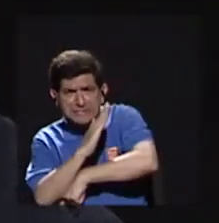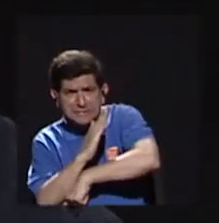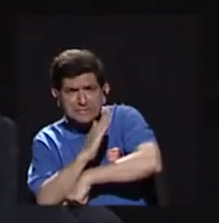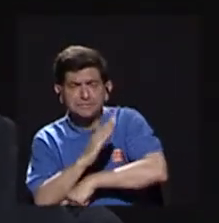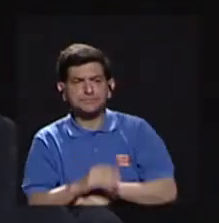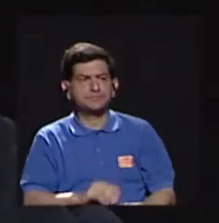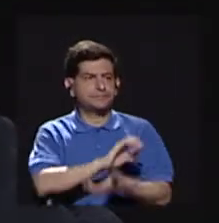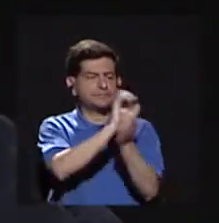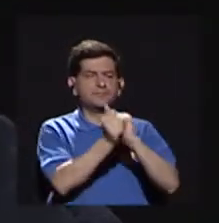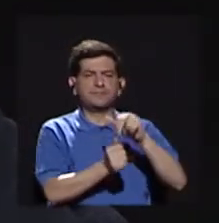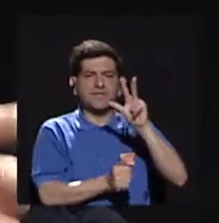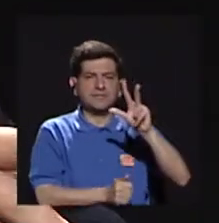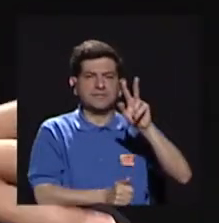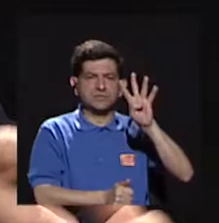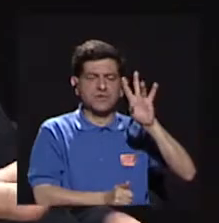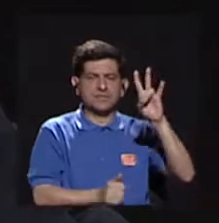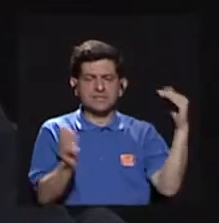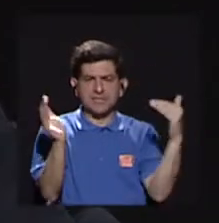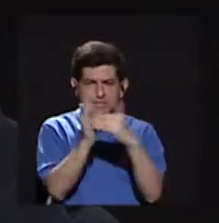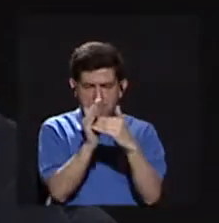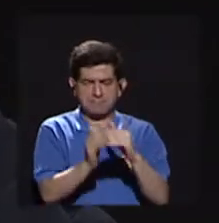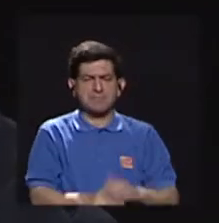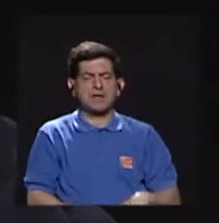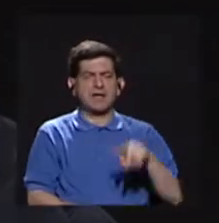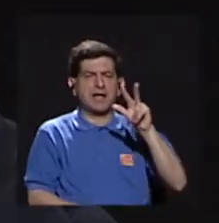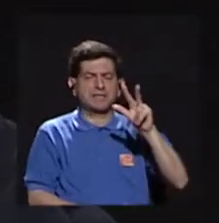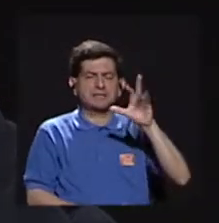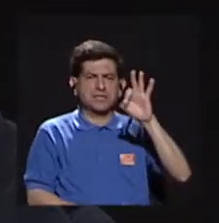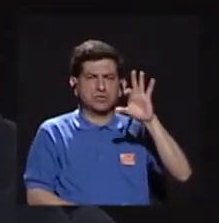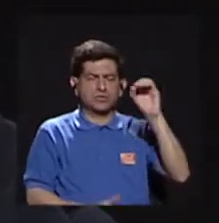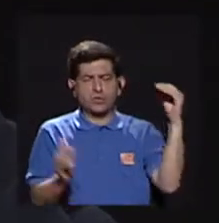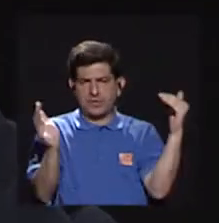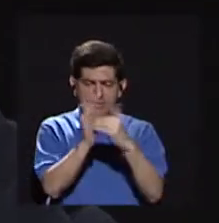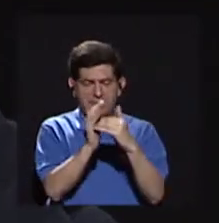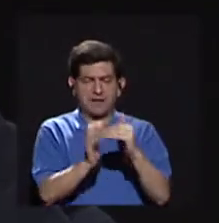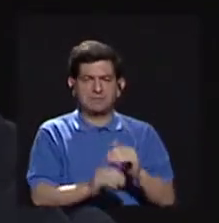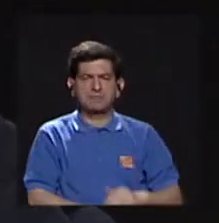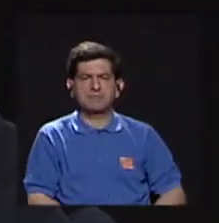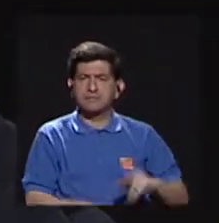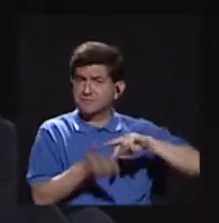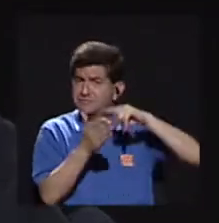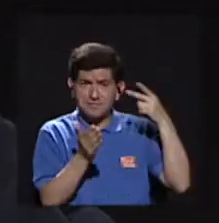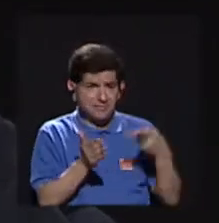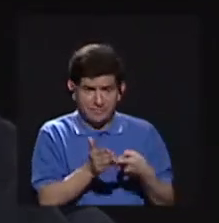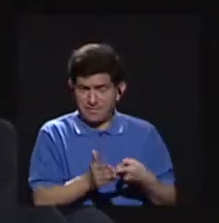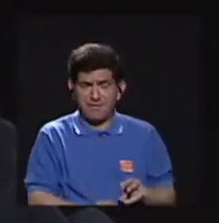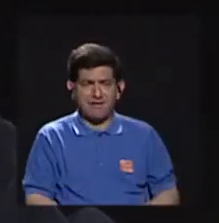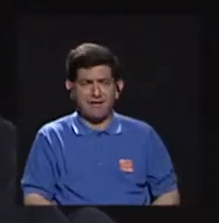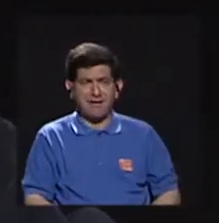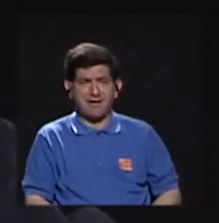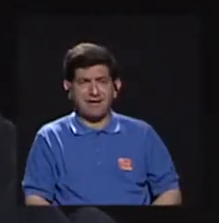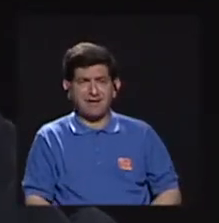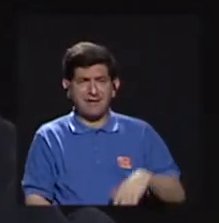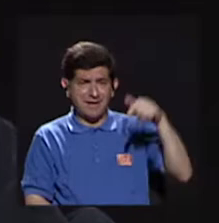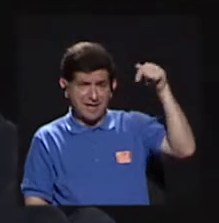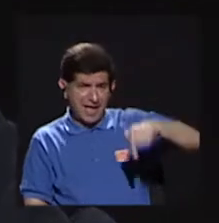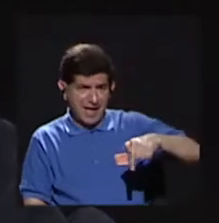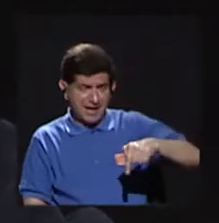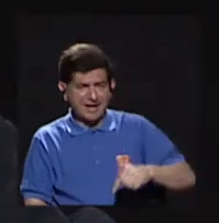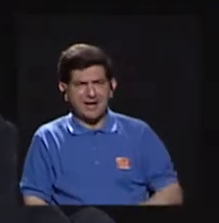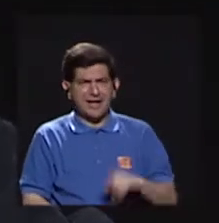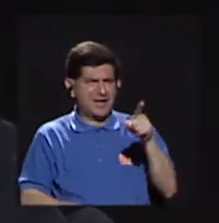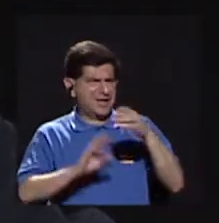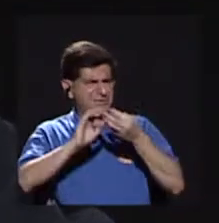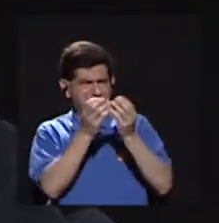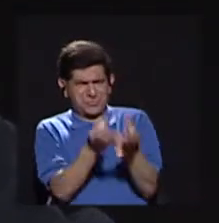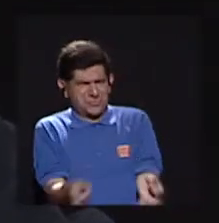pobreza pasó de 347 mil y pico a trescientos noventa y pico mil o sea hay aquí como una una